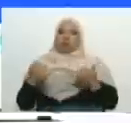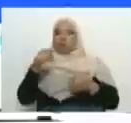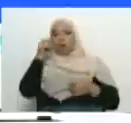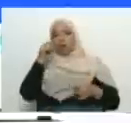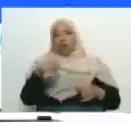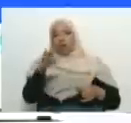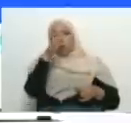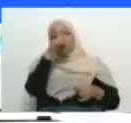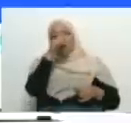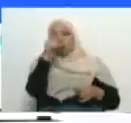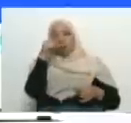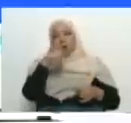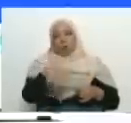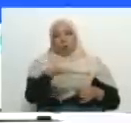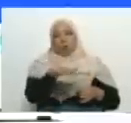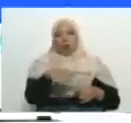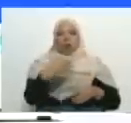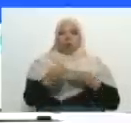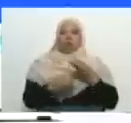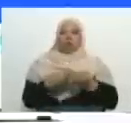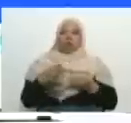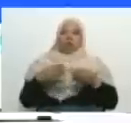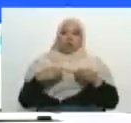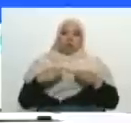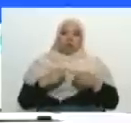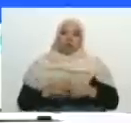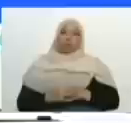pueblo. No lo vamos a reconocer.